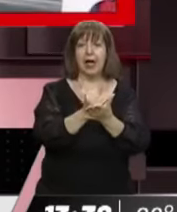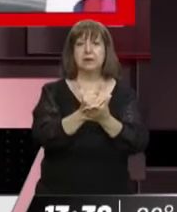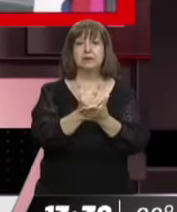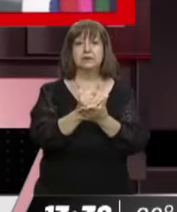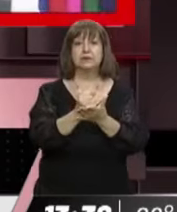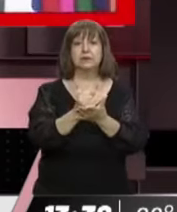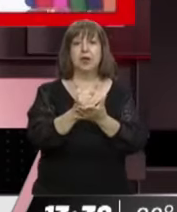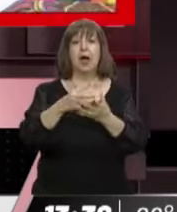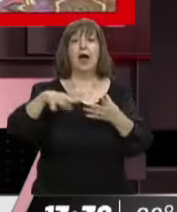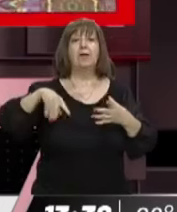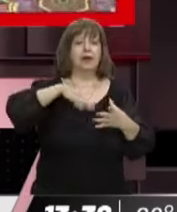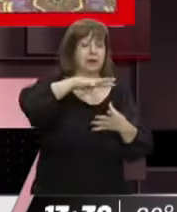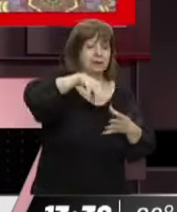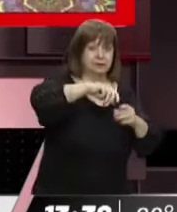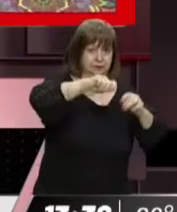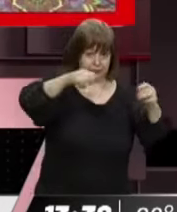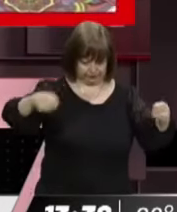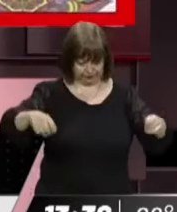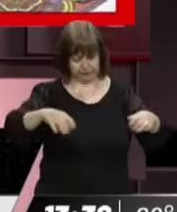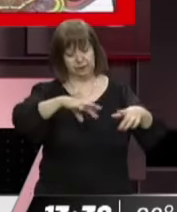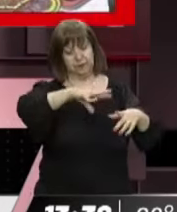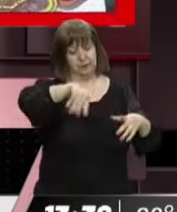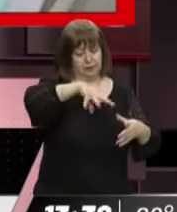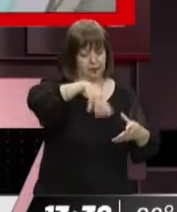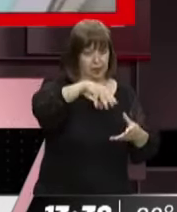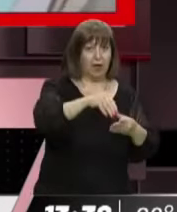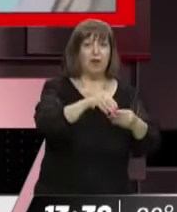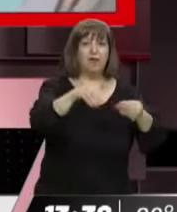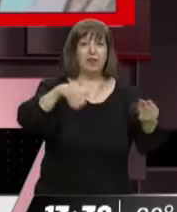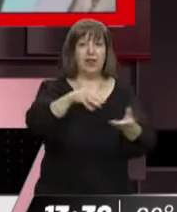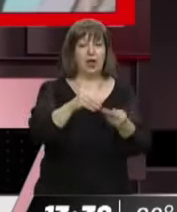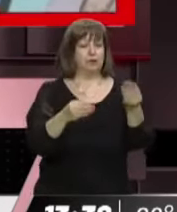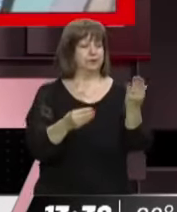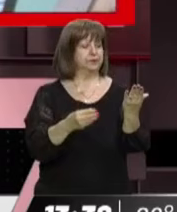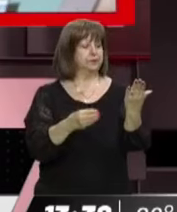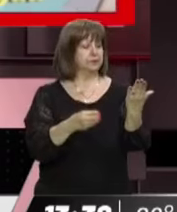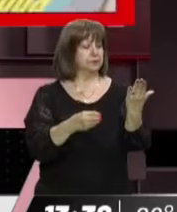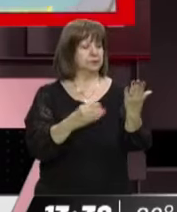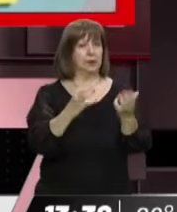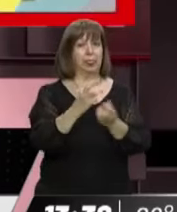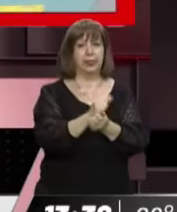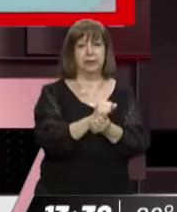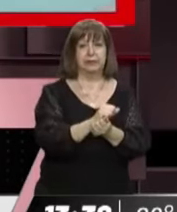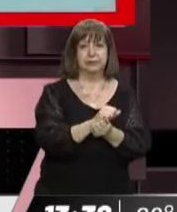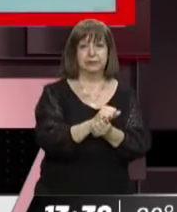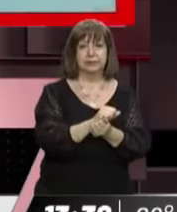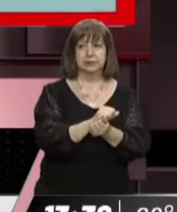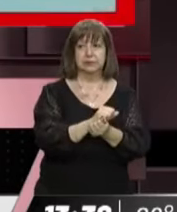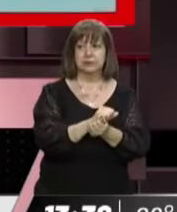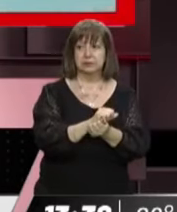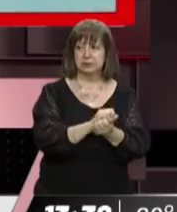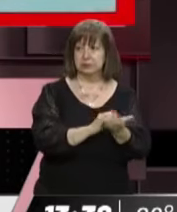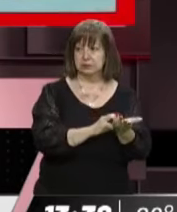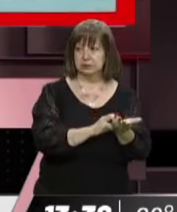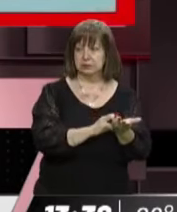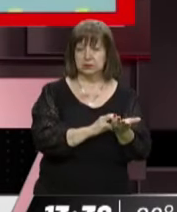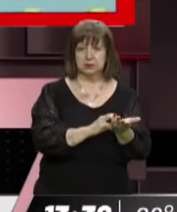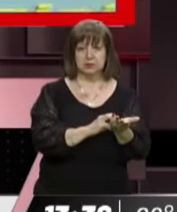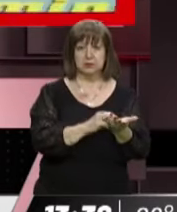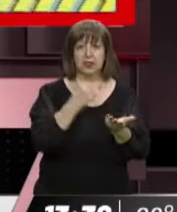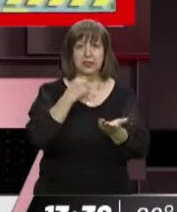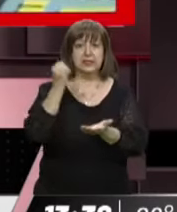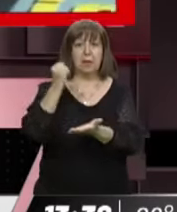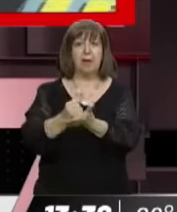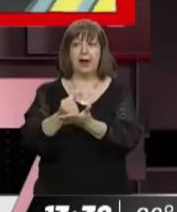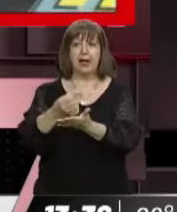ejemplo, agarrabas los fideos que venían, que supuestamente era calidad premium, y los ponías en el bolso, se te rompían. Sí. Le daban cualquier cosa. No sé si soy claro. O sea, sí, le daban cualquier